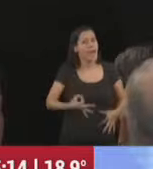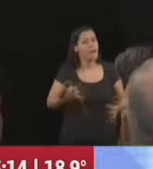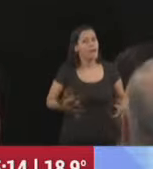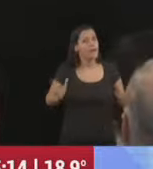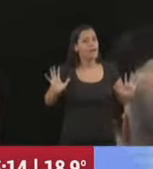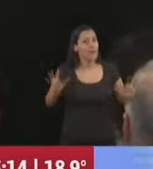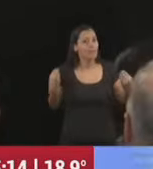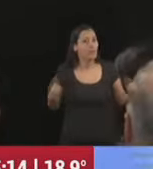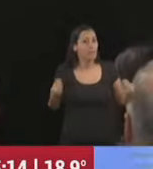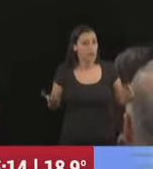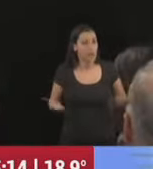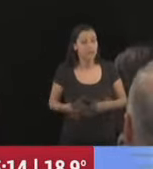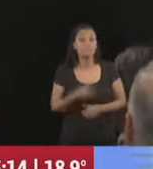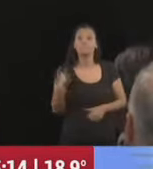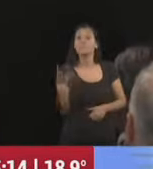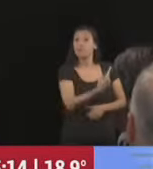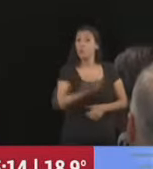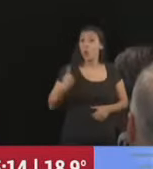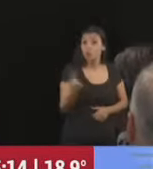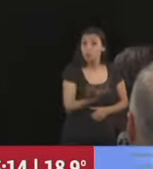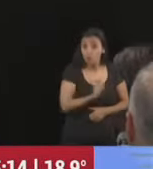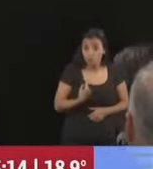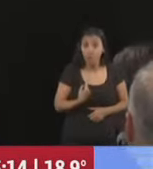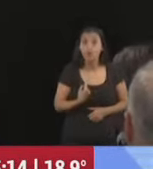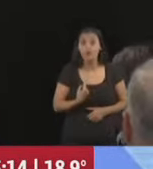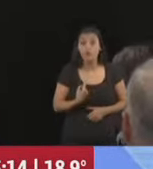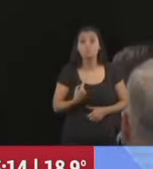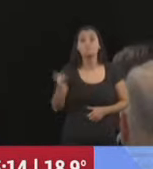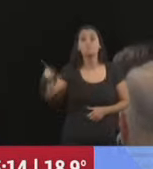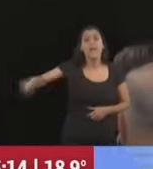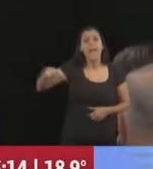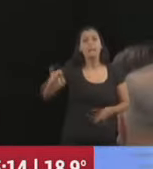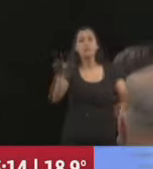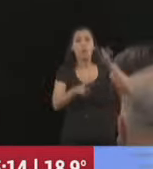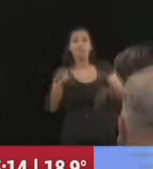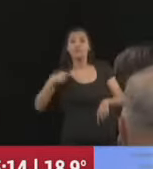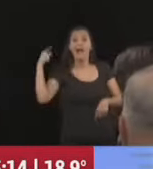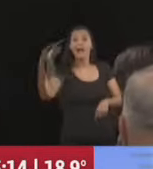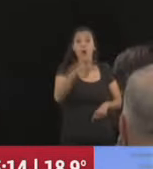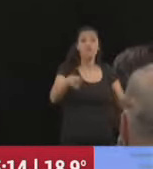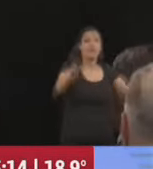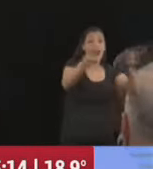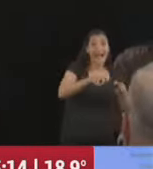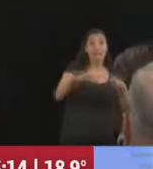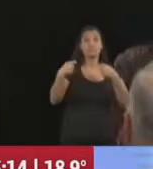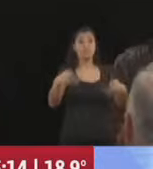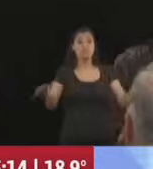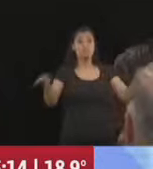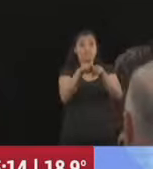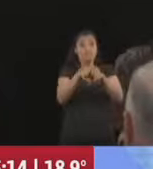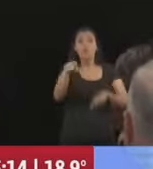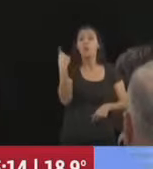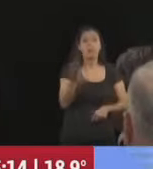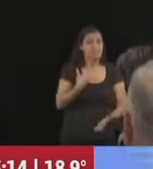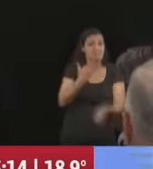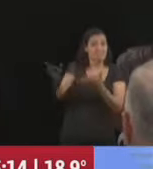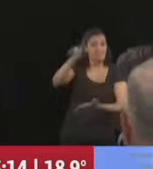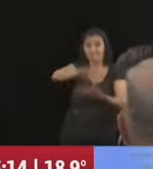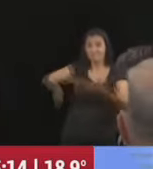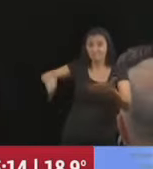no le van a faltar a ningún santafesino. Con lo cual entiendo que los jubilados, con esta mínima que estaban teniendo en este